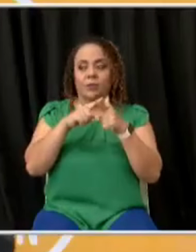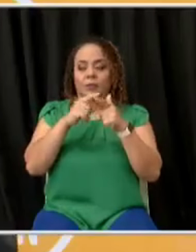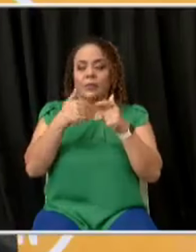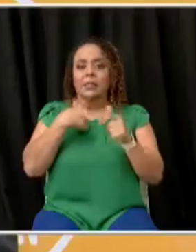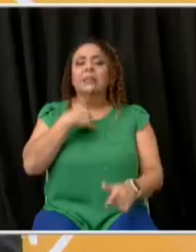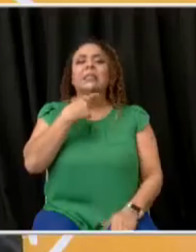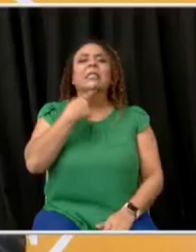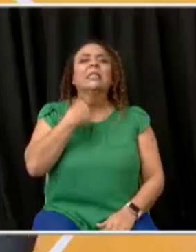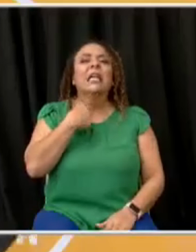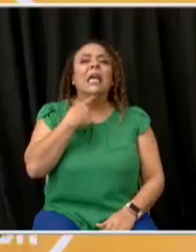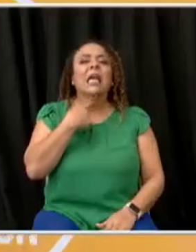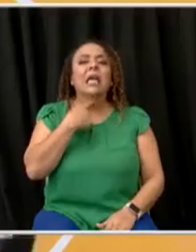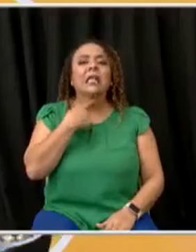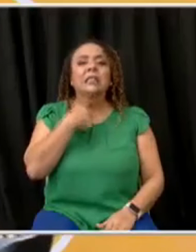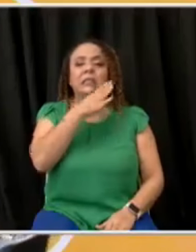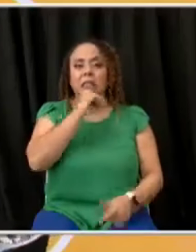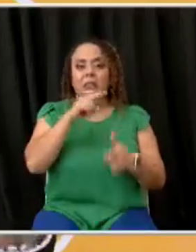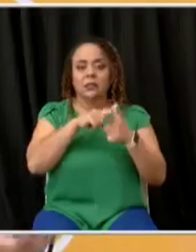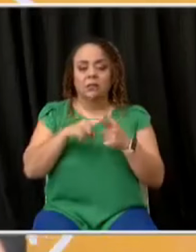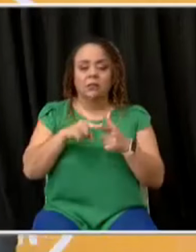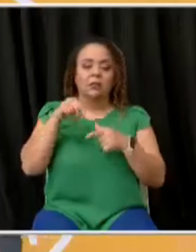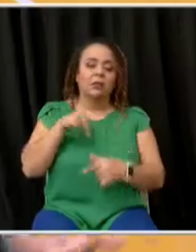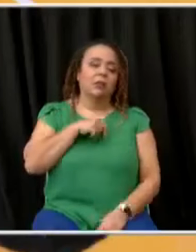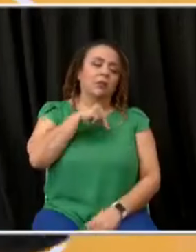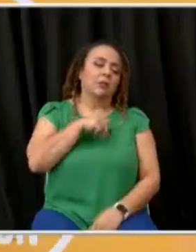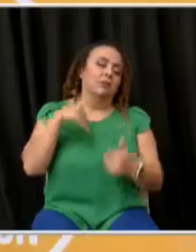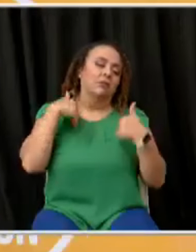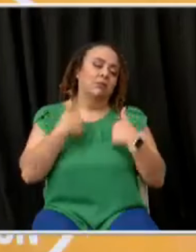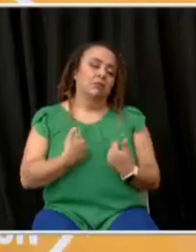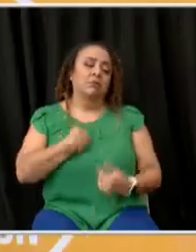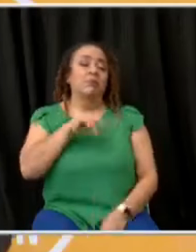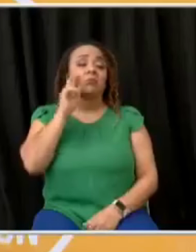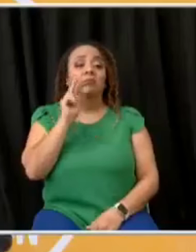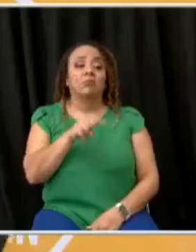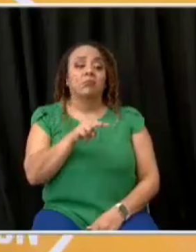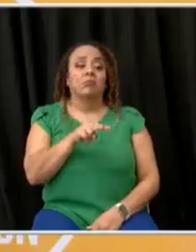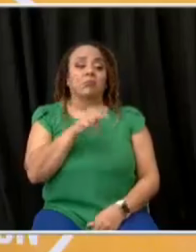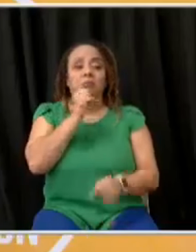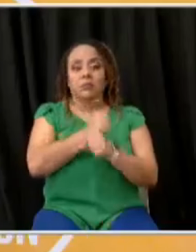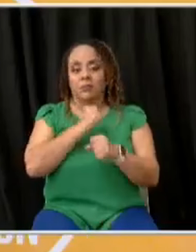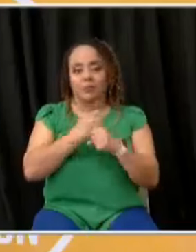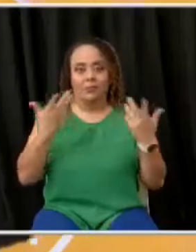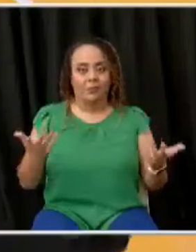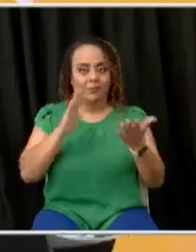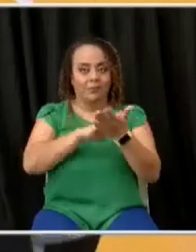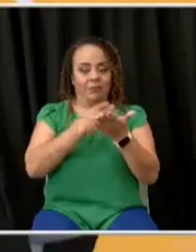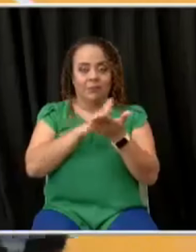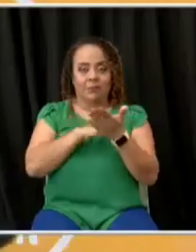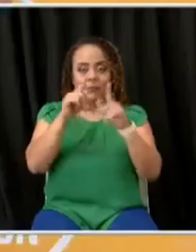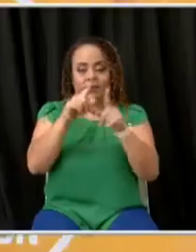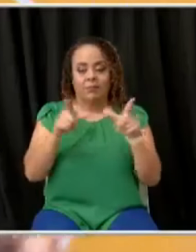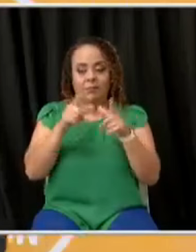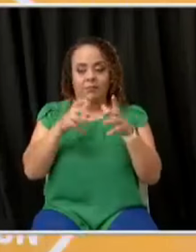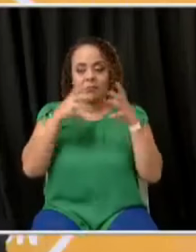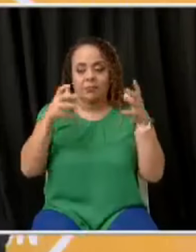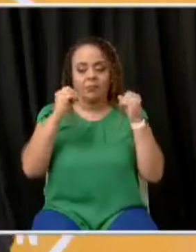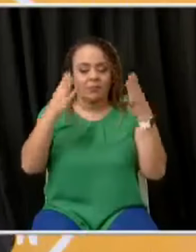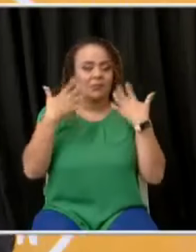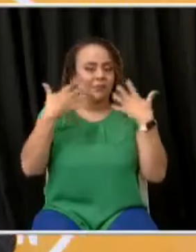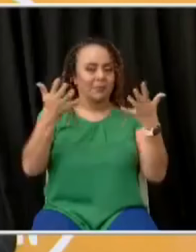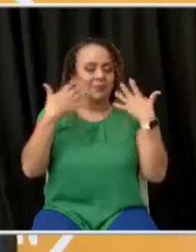sed y empiezan a andar muy cansados. Claro. Usted lo ve en un trabajador de un hotel, de una cocina, de lugares grandes que son muy